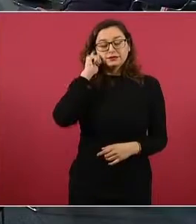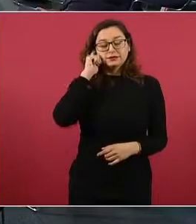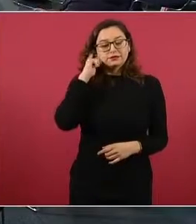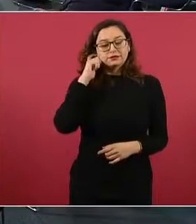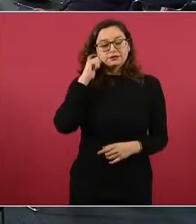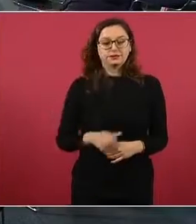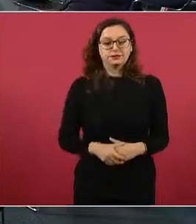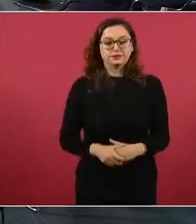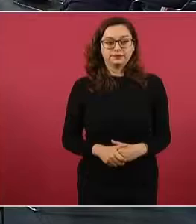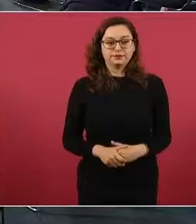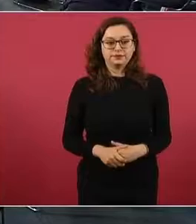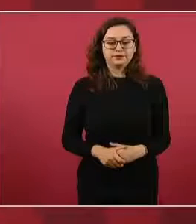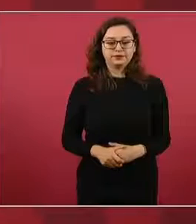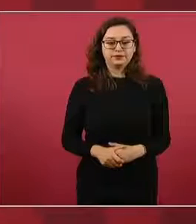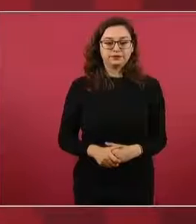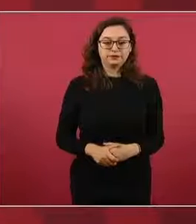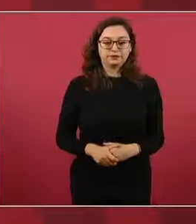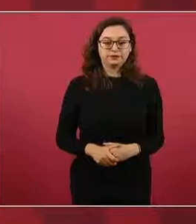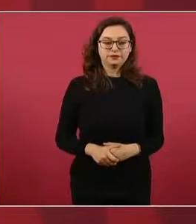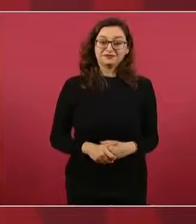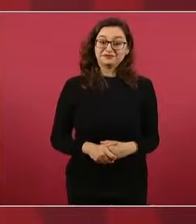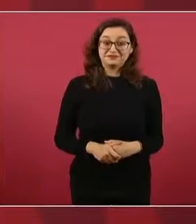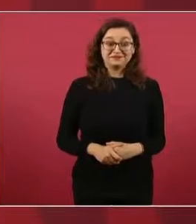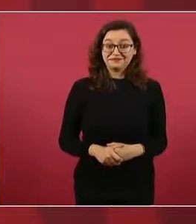No, porque entonces el proceso